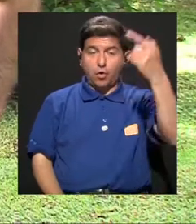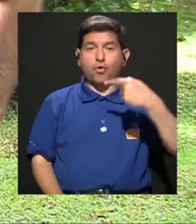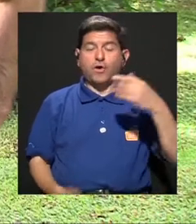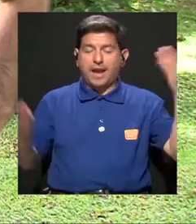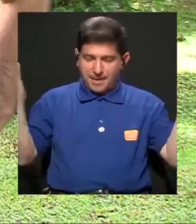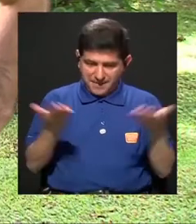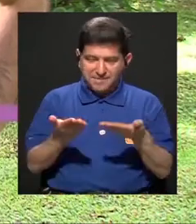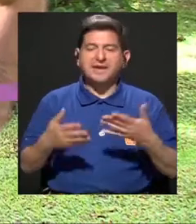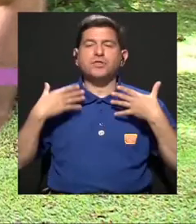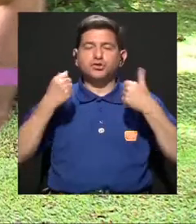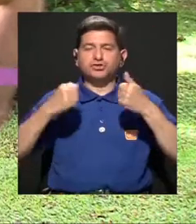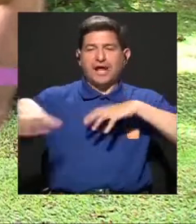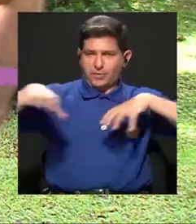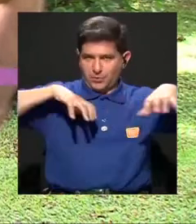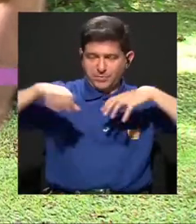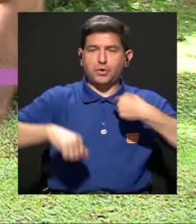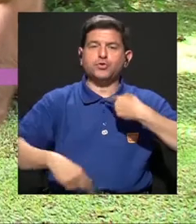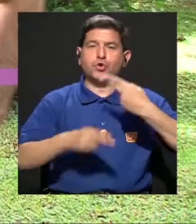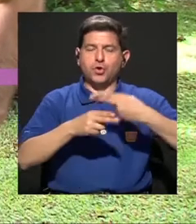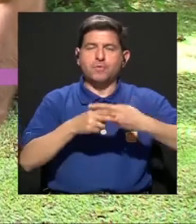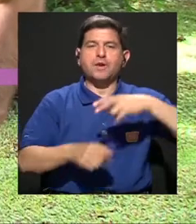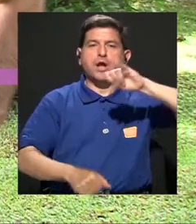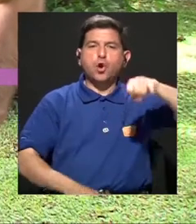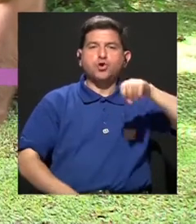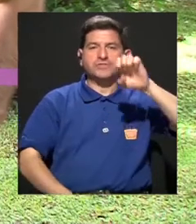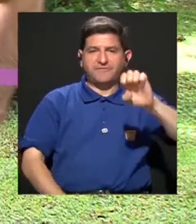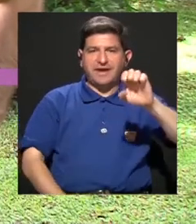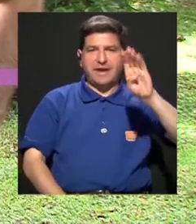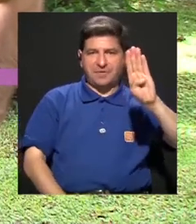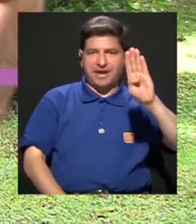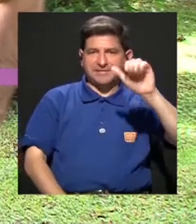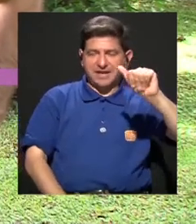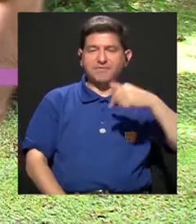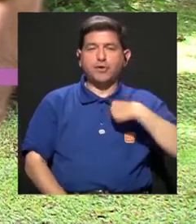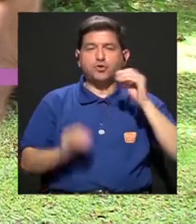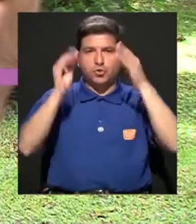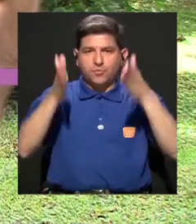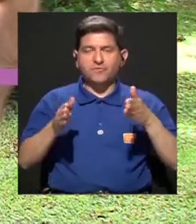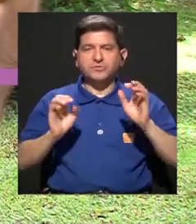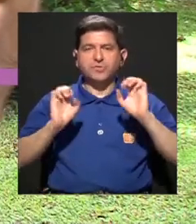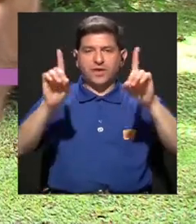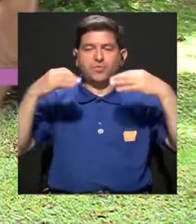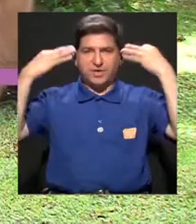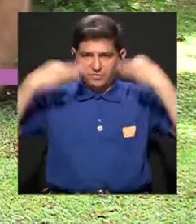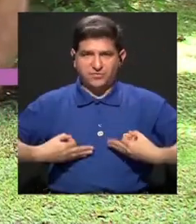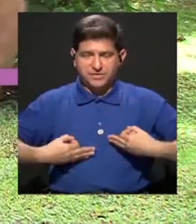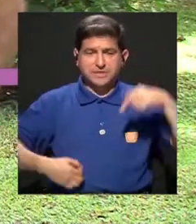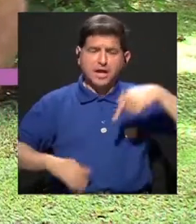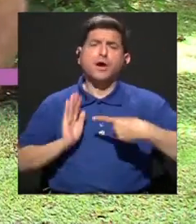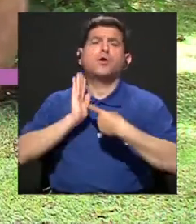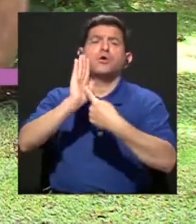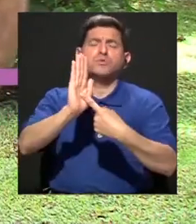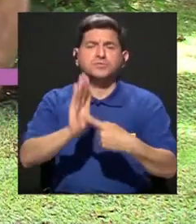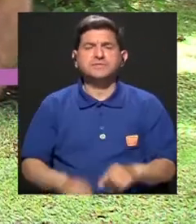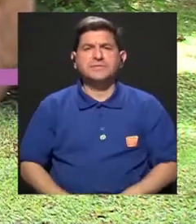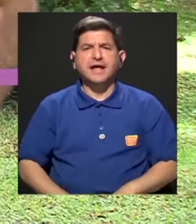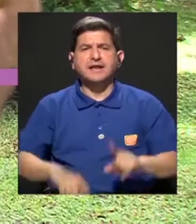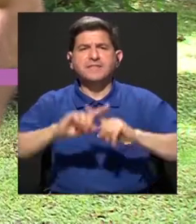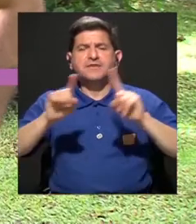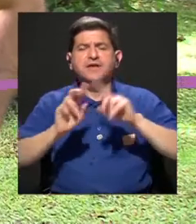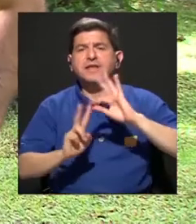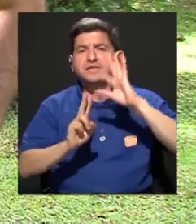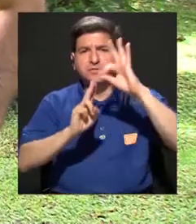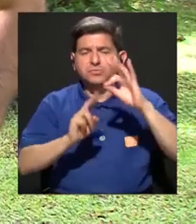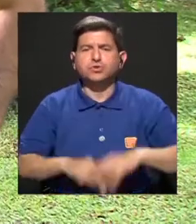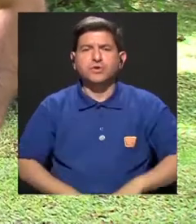Hola, bienvenidos a Salud Movimiento. Mi nombre es José Enrique Brenes Alfaro, soy educador físico y el día de hoy les voy a mostrar variantes de